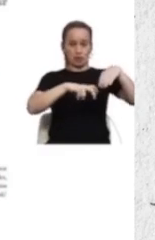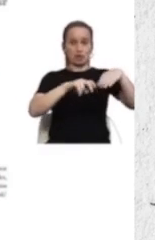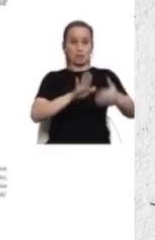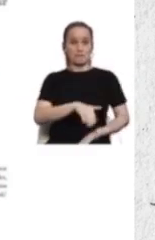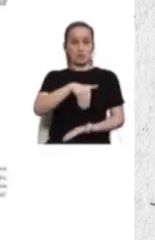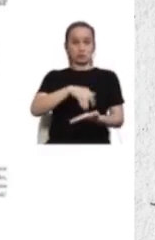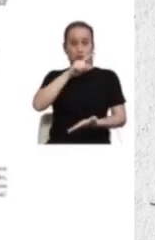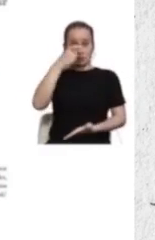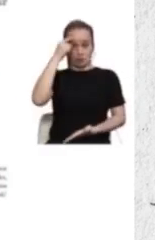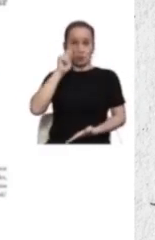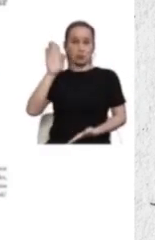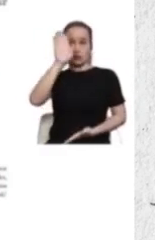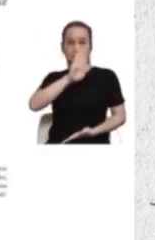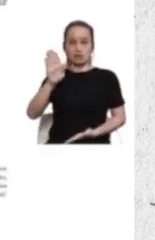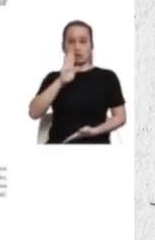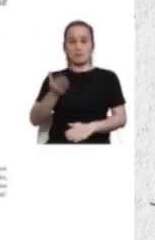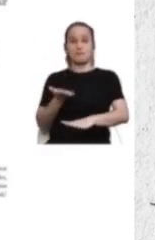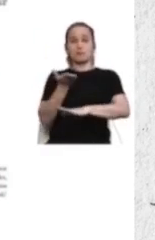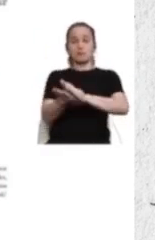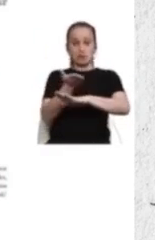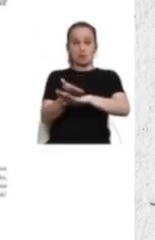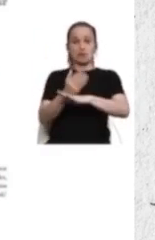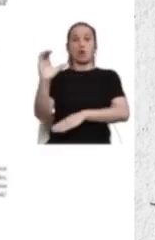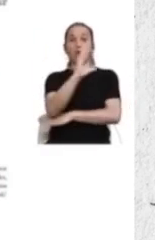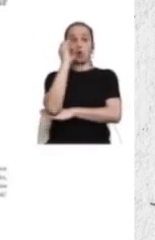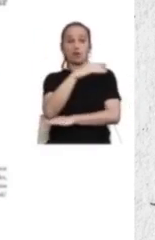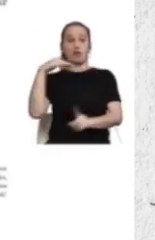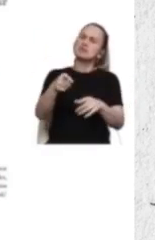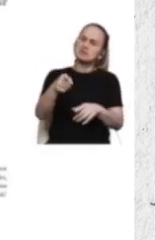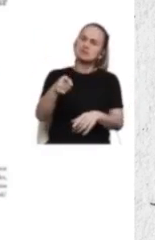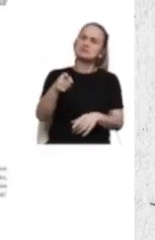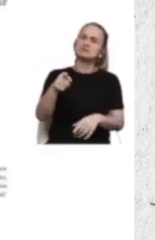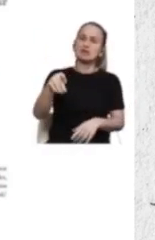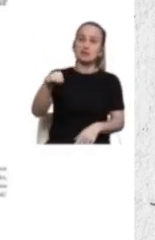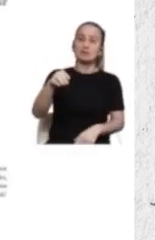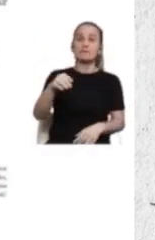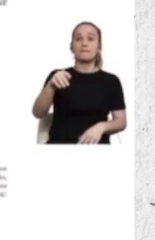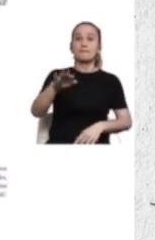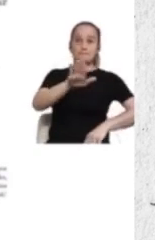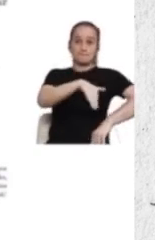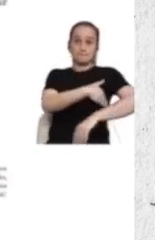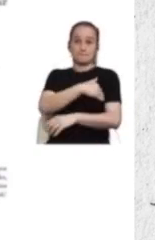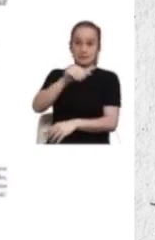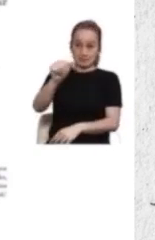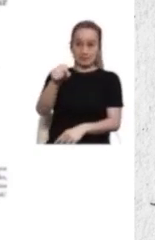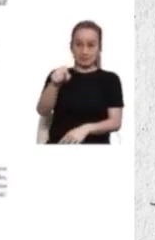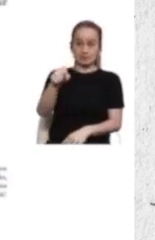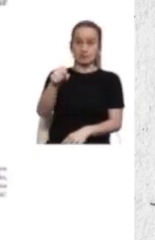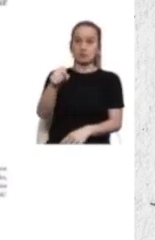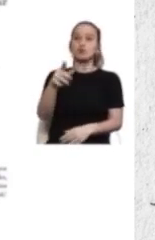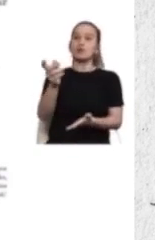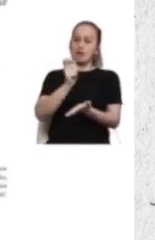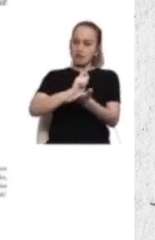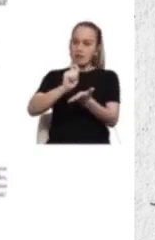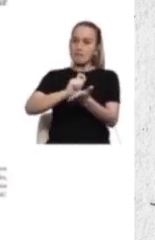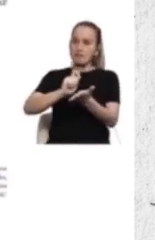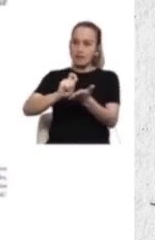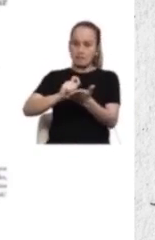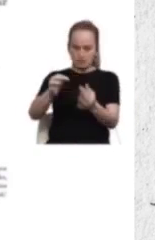de este gobierno en las políticas que ha planteado a Colombia, como ya lo mencioné. Y me encontré, por ejemplo, un escrito en el que